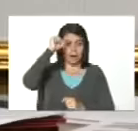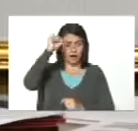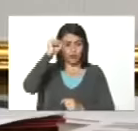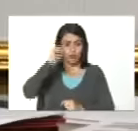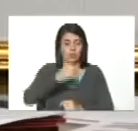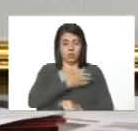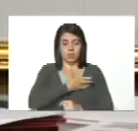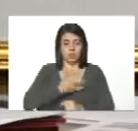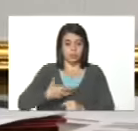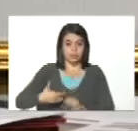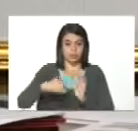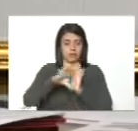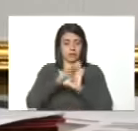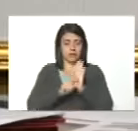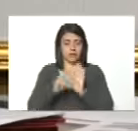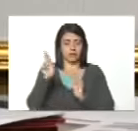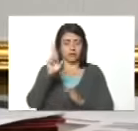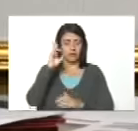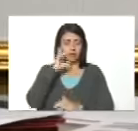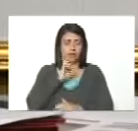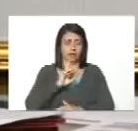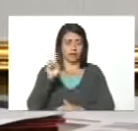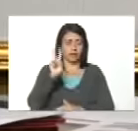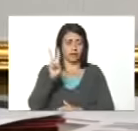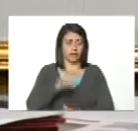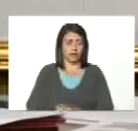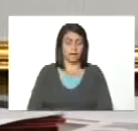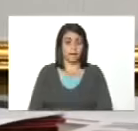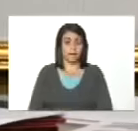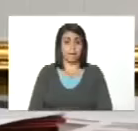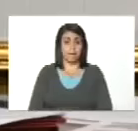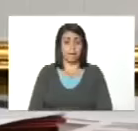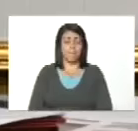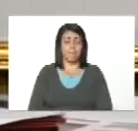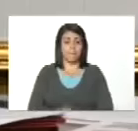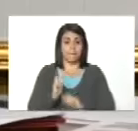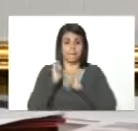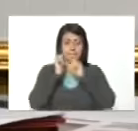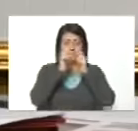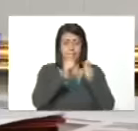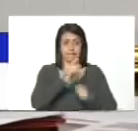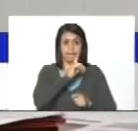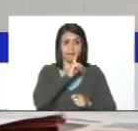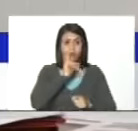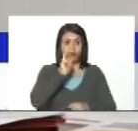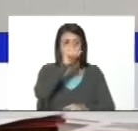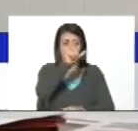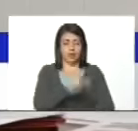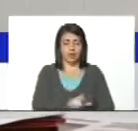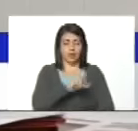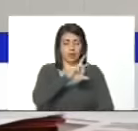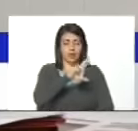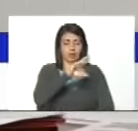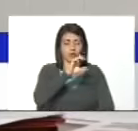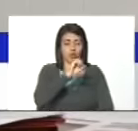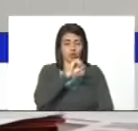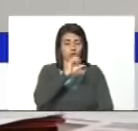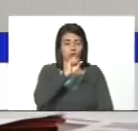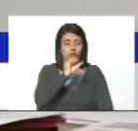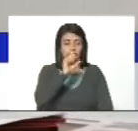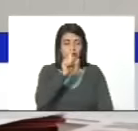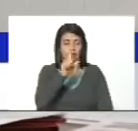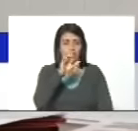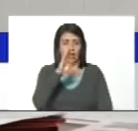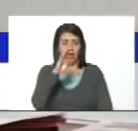Moros, presidente constitucional de la República Bolivariana de Venezuela, para el nombramiento de la ciudadana Rosalba Lobué